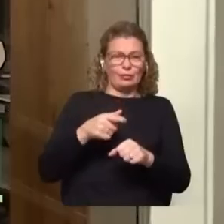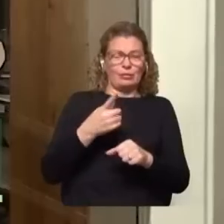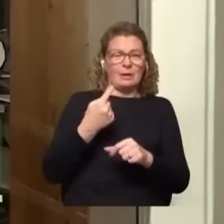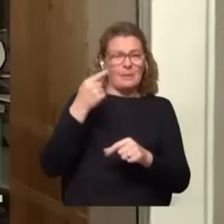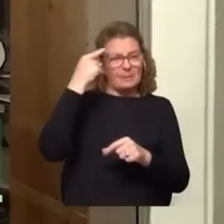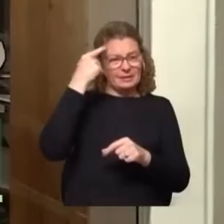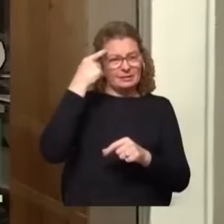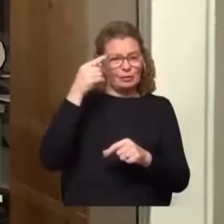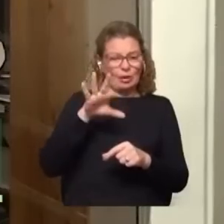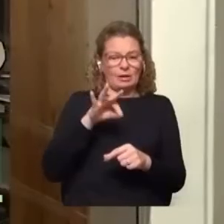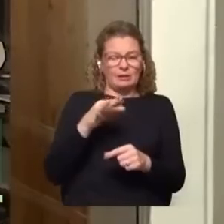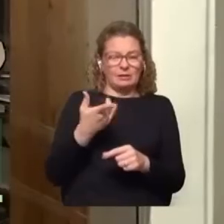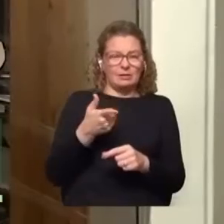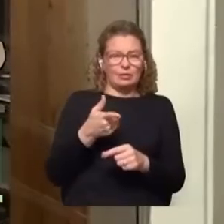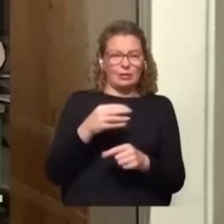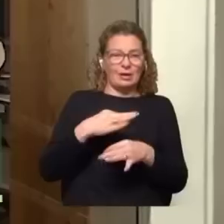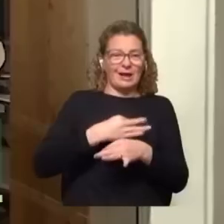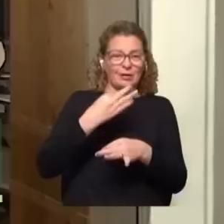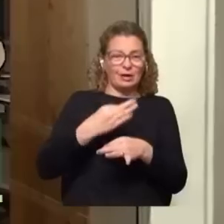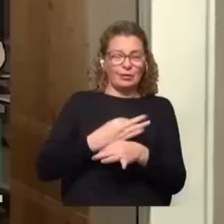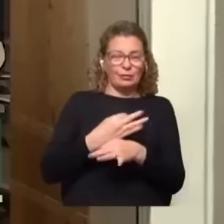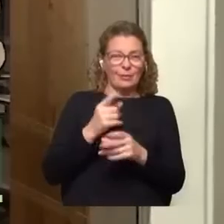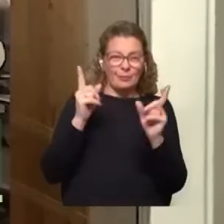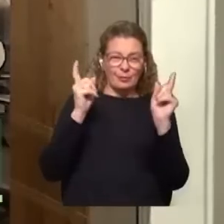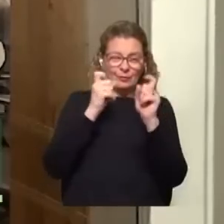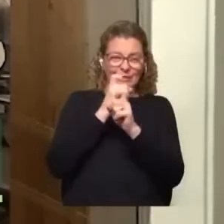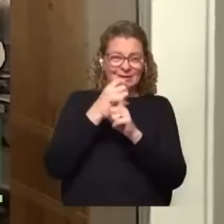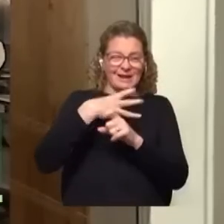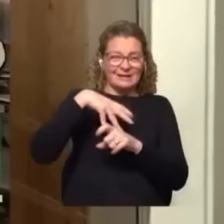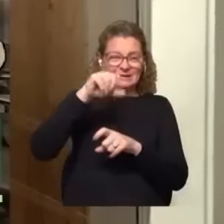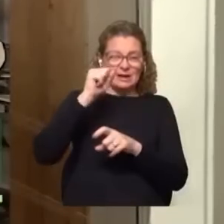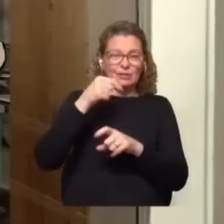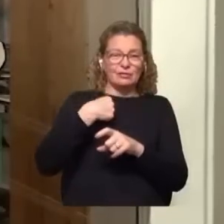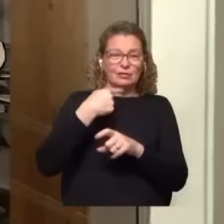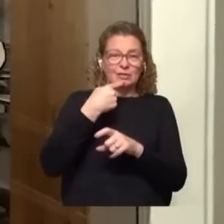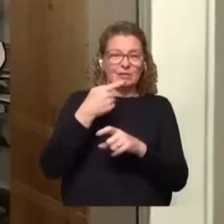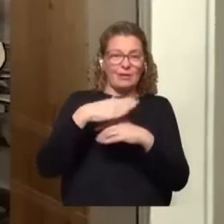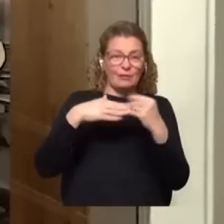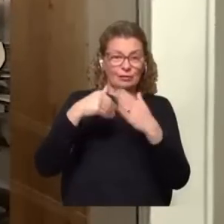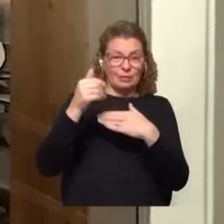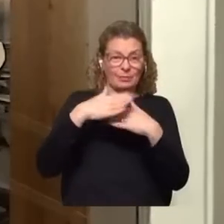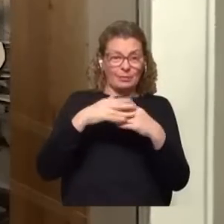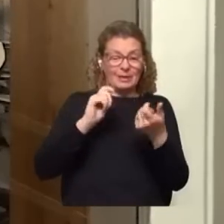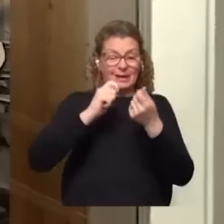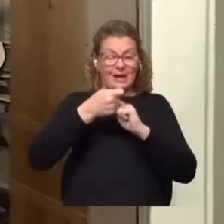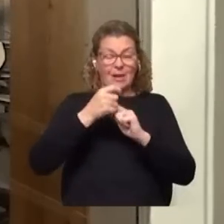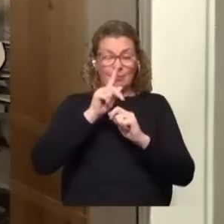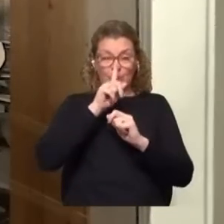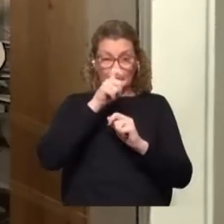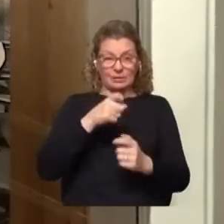con esa opción que ha hecho Carolina cose es muy difícil lograr lo que yo te decía obras de infraestructura que transforma en